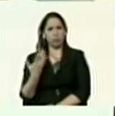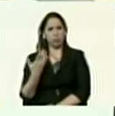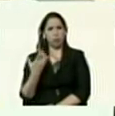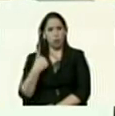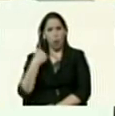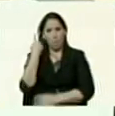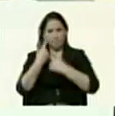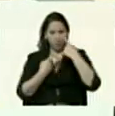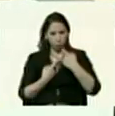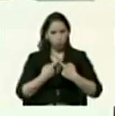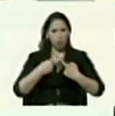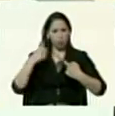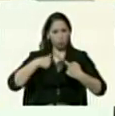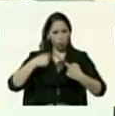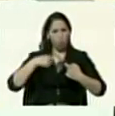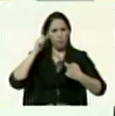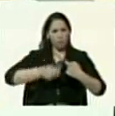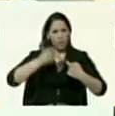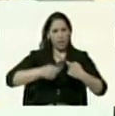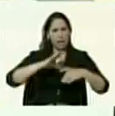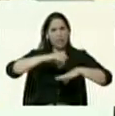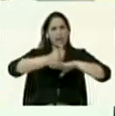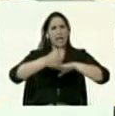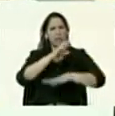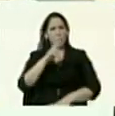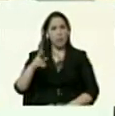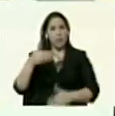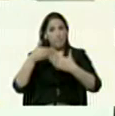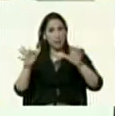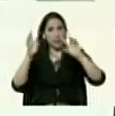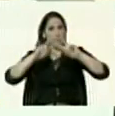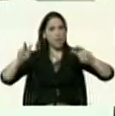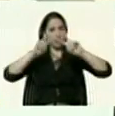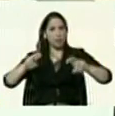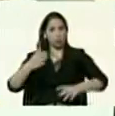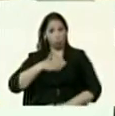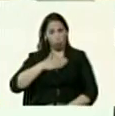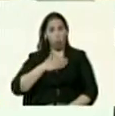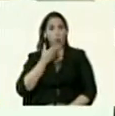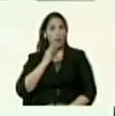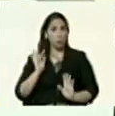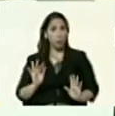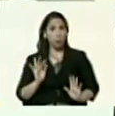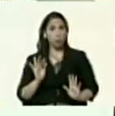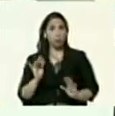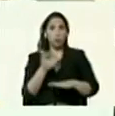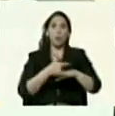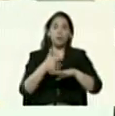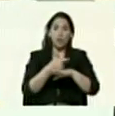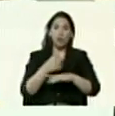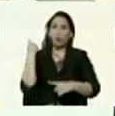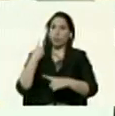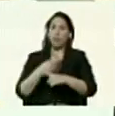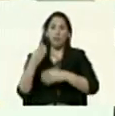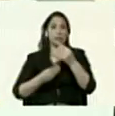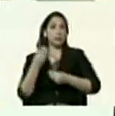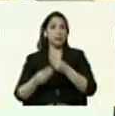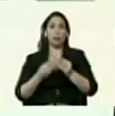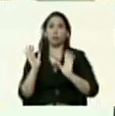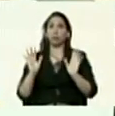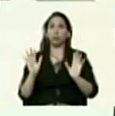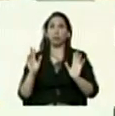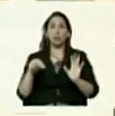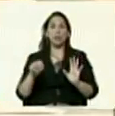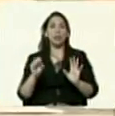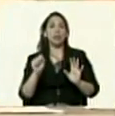yo fuera fiscal general de la República, me preguntaría, abriría una investigación, yo, como el gobierno la tiene que hacer, Reverol,